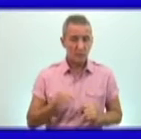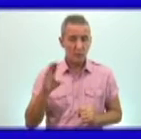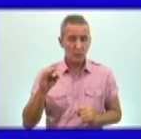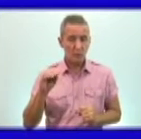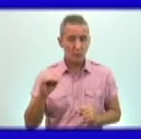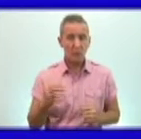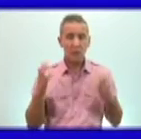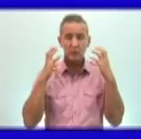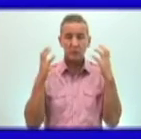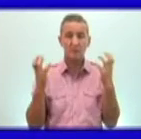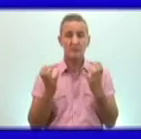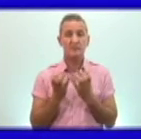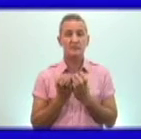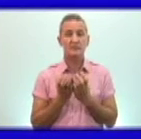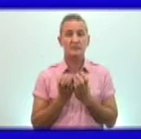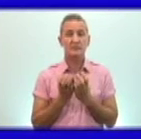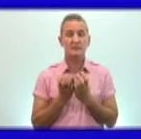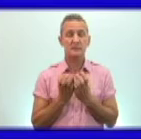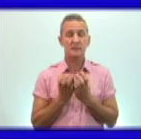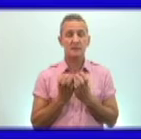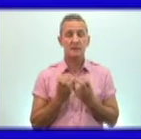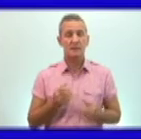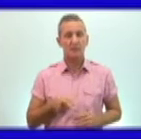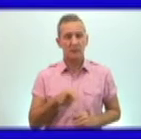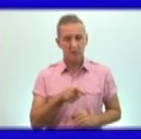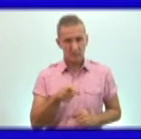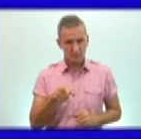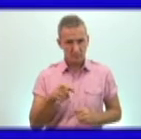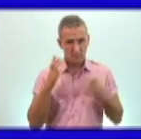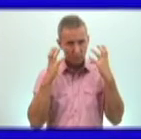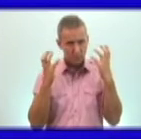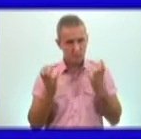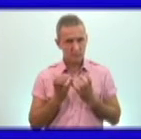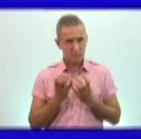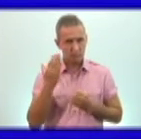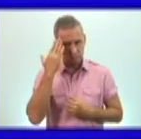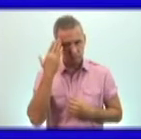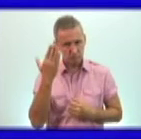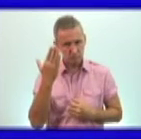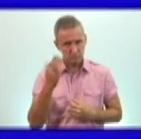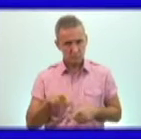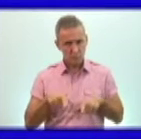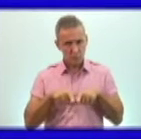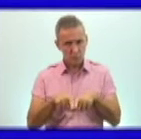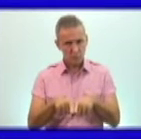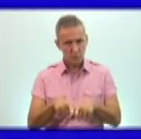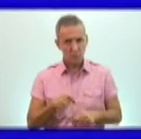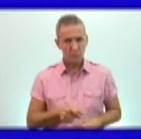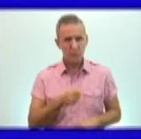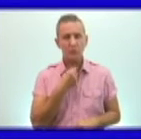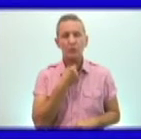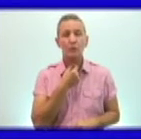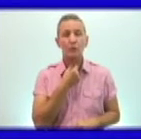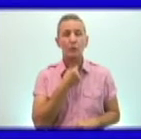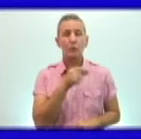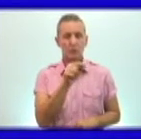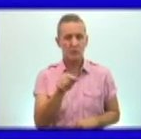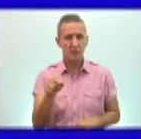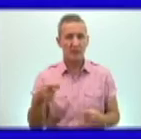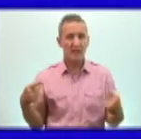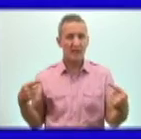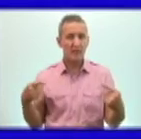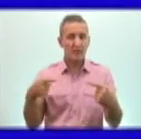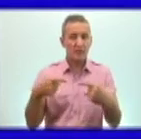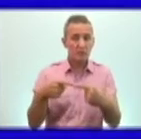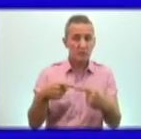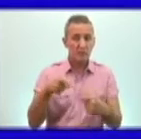Carlos Marx dice, merece honor, como se puso del lado de los pobres, merece honor. Hay un punto de contacto entre